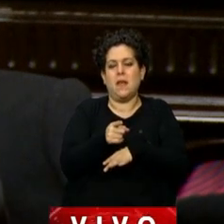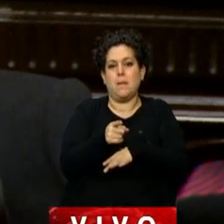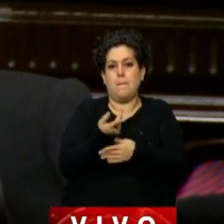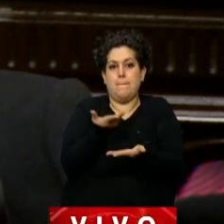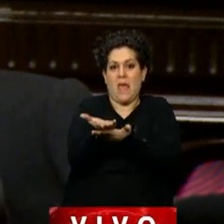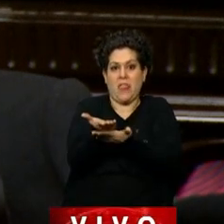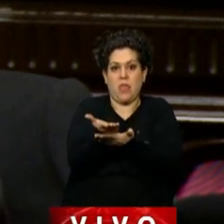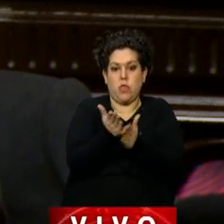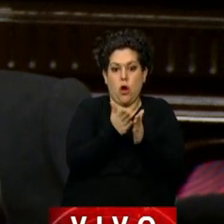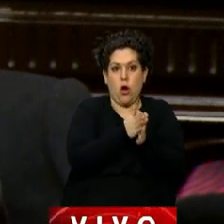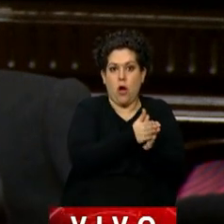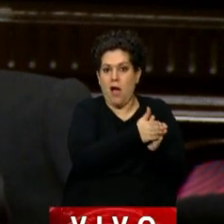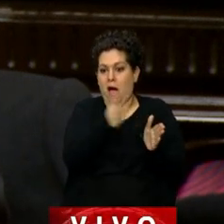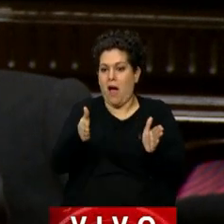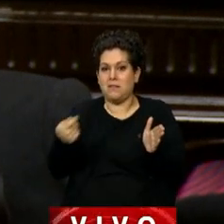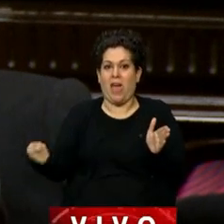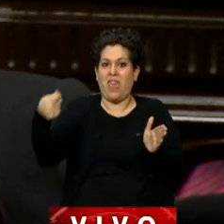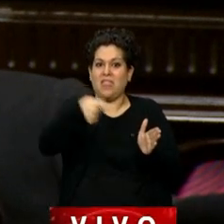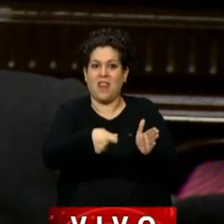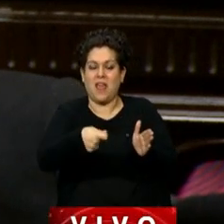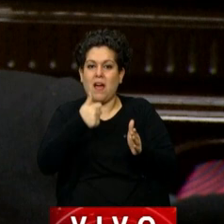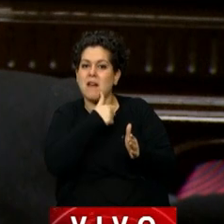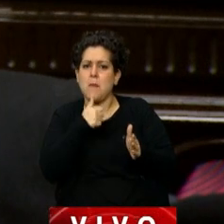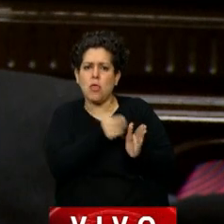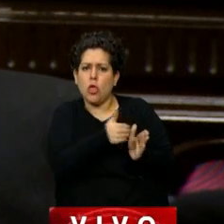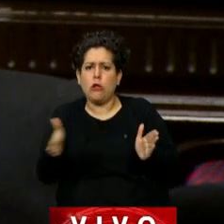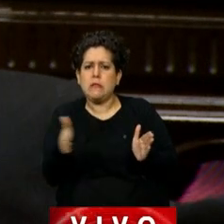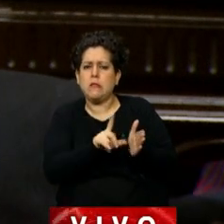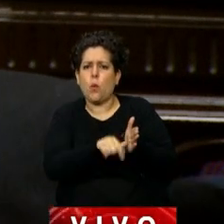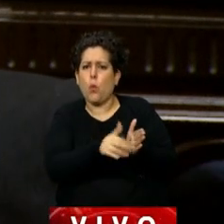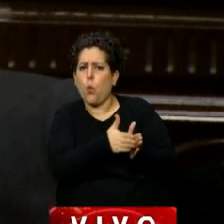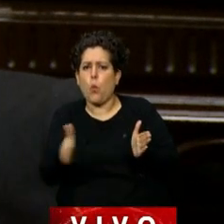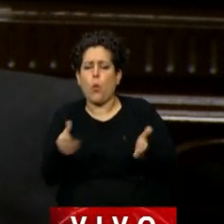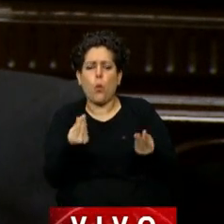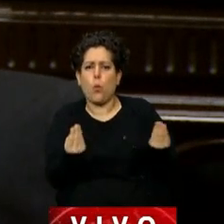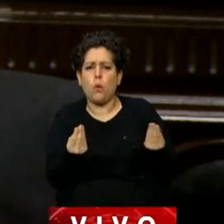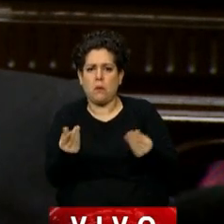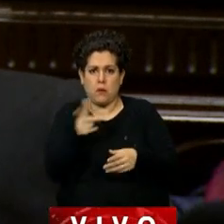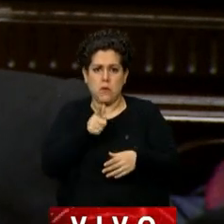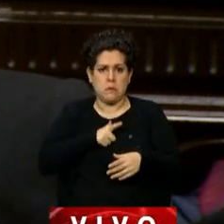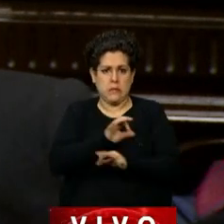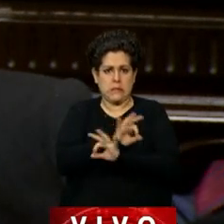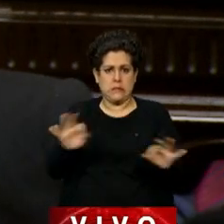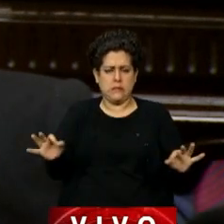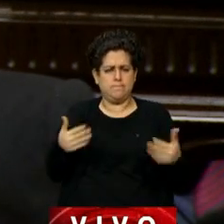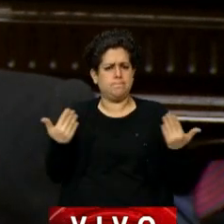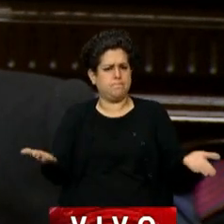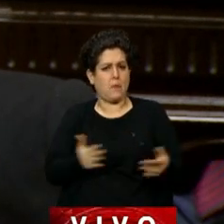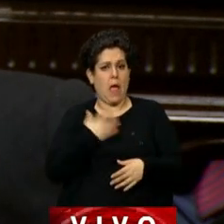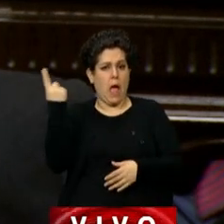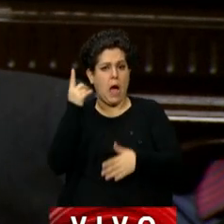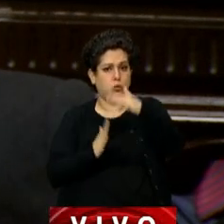el pedido hasta que se entregaba la medicación, qué tiempo transcurría. Bueno, las autoridades